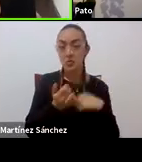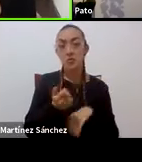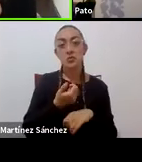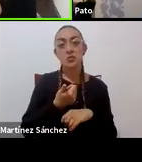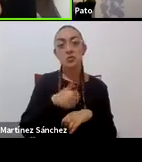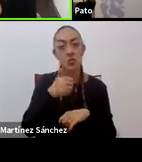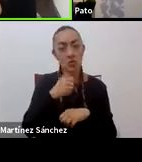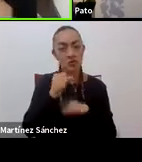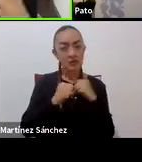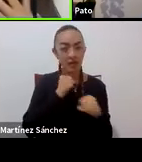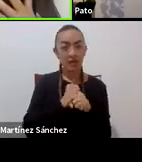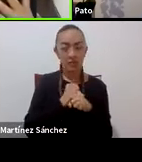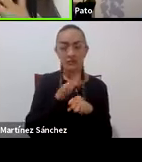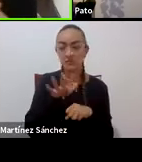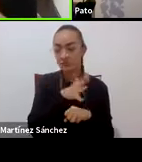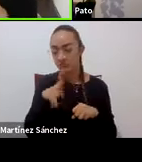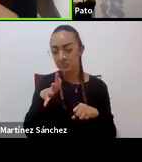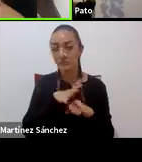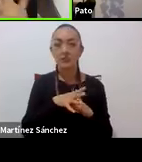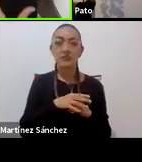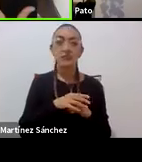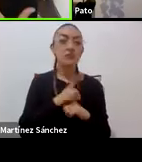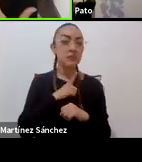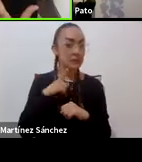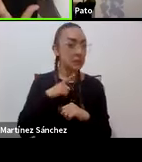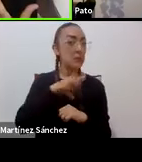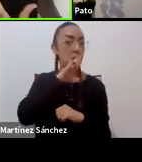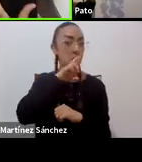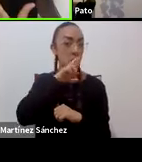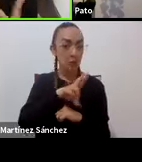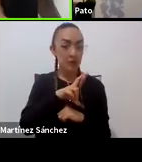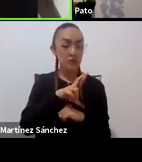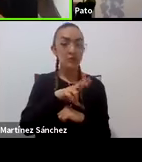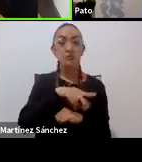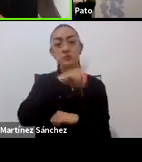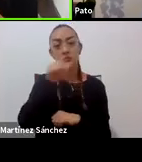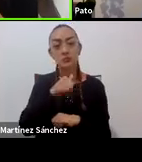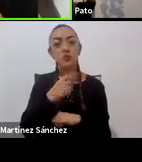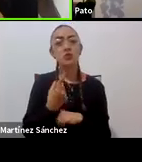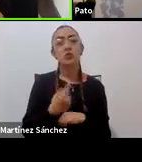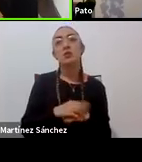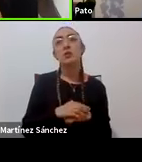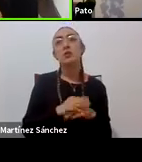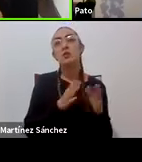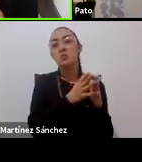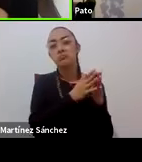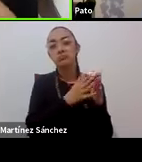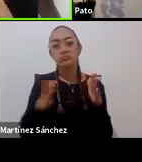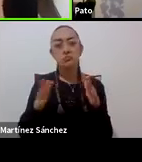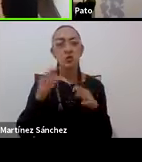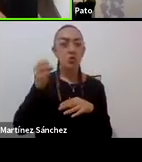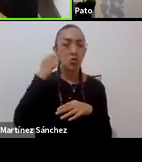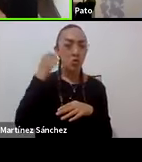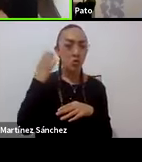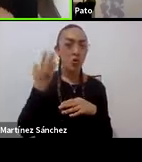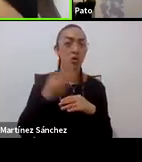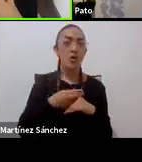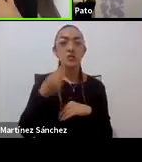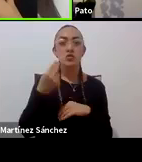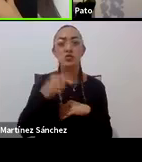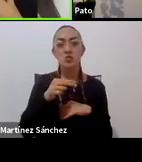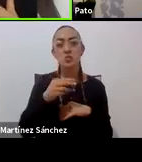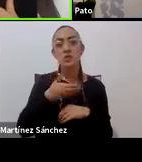edades, y que tuvimos que responder, y se llevó a cabo una campaña, No es costumbre, es violencia, de violencia en el noviazgo